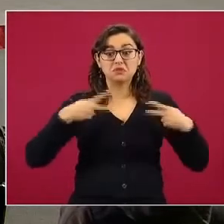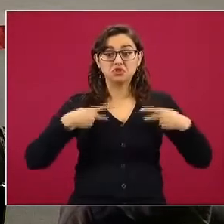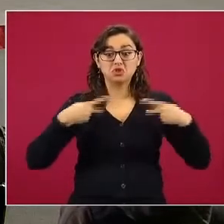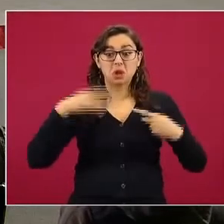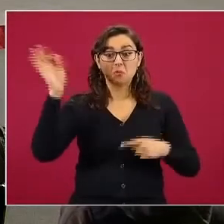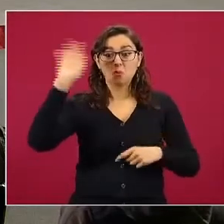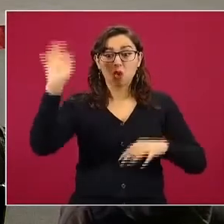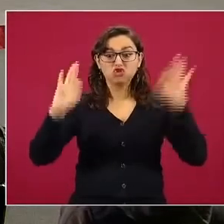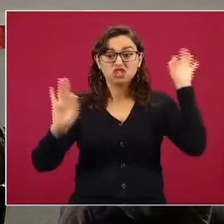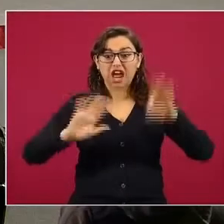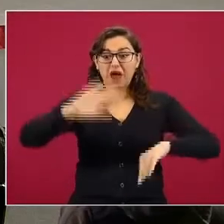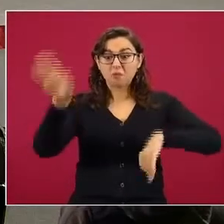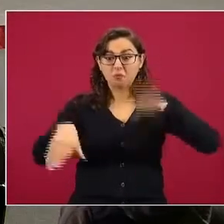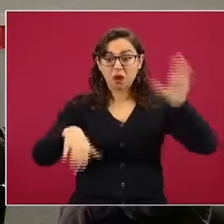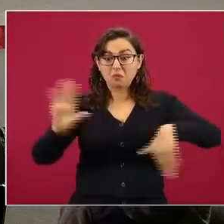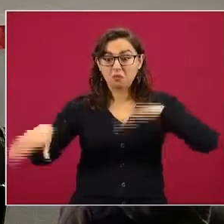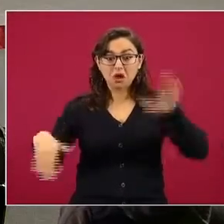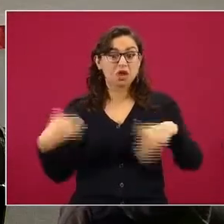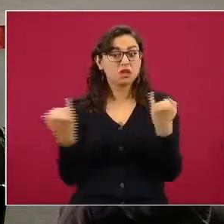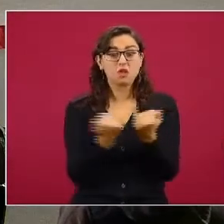Brote masivo.